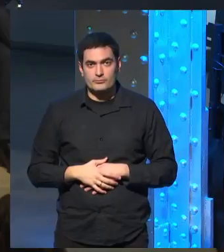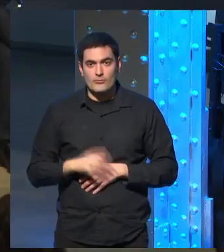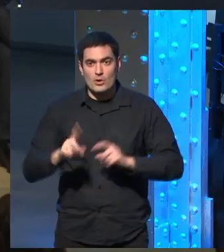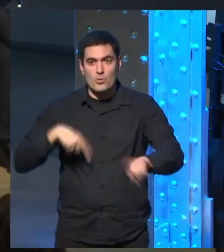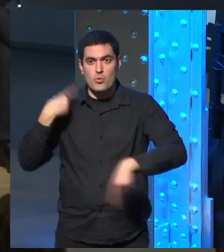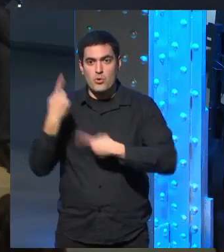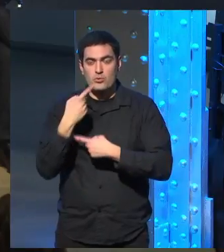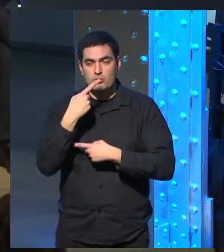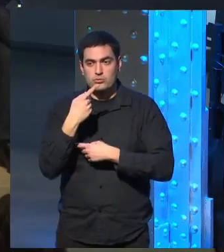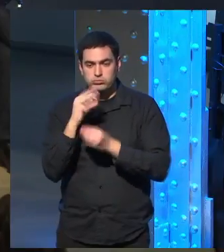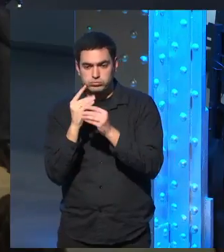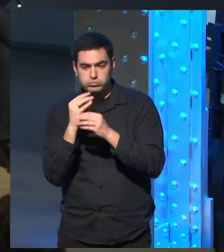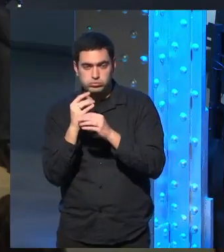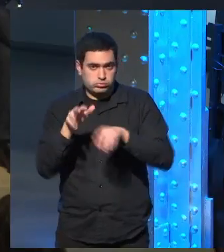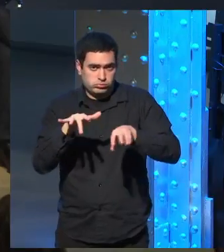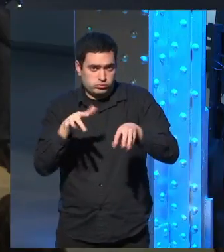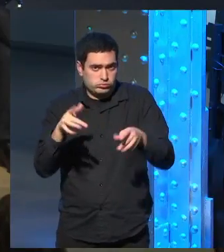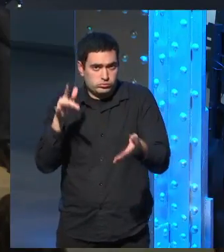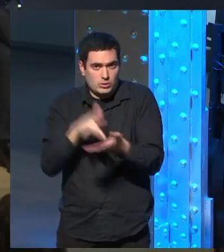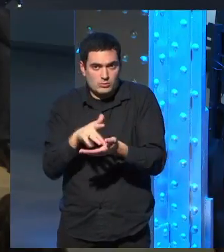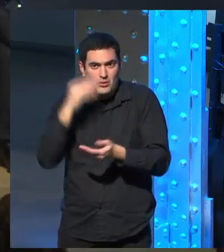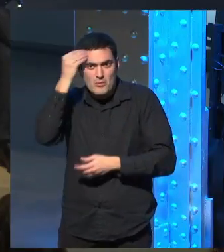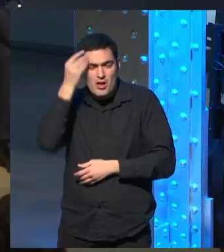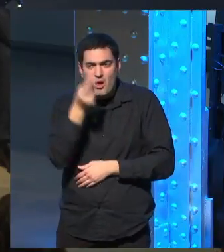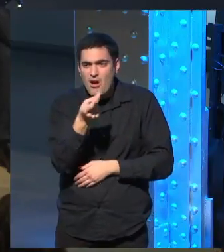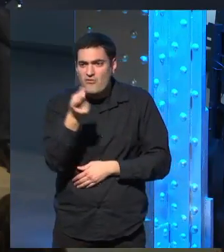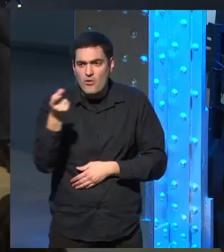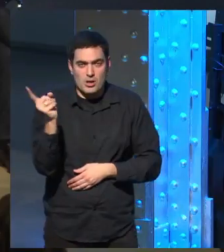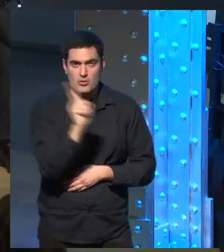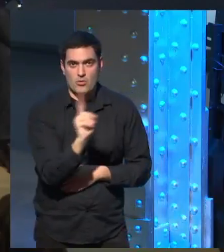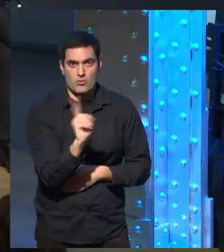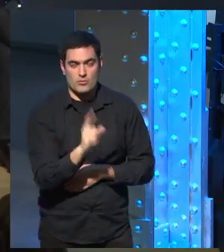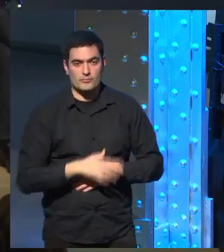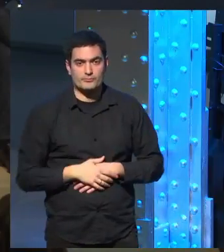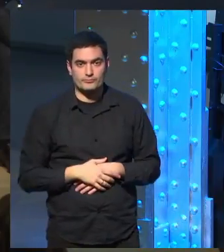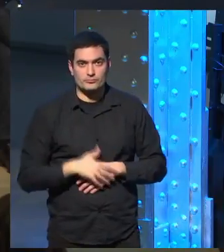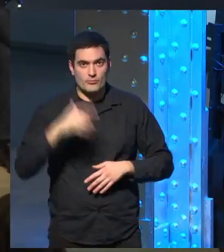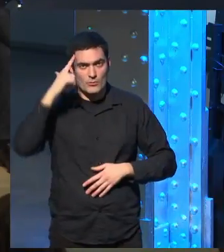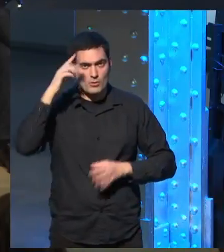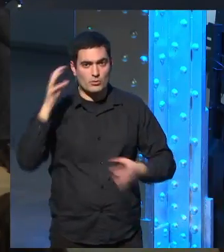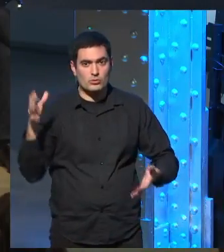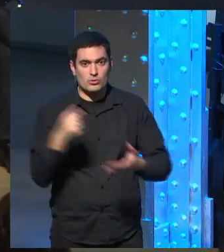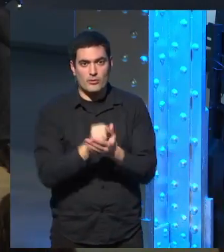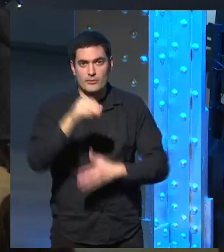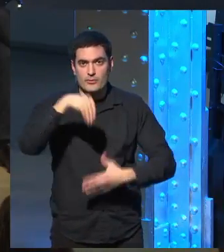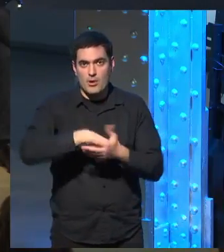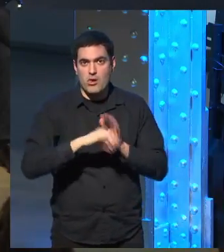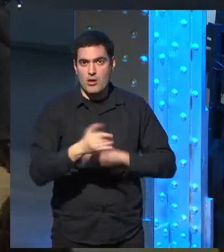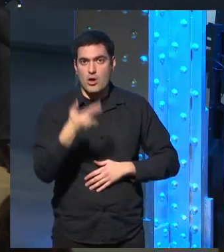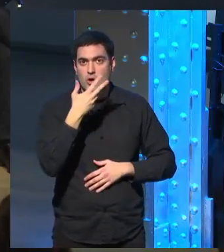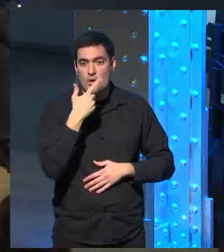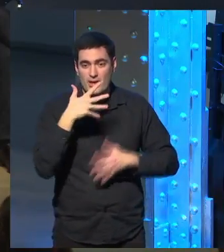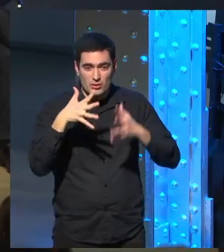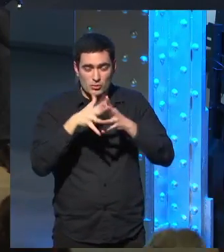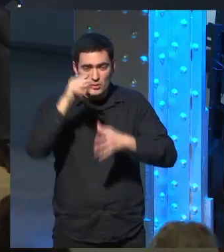luego cuando tú interpretas, no estás pensando en que es una fuga 3 retrógrada en canon. Evidentemente todo eso está ahí y es importante conocer